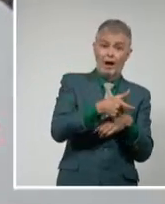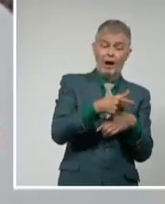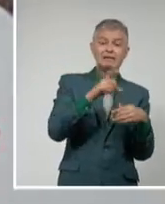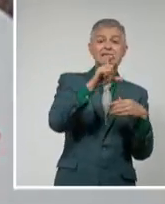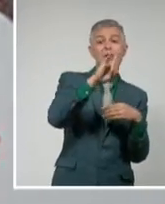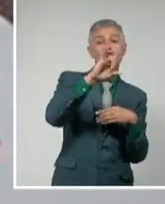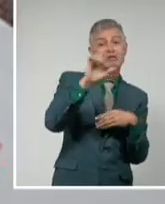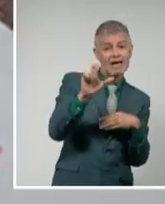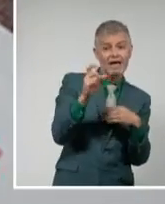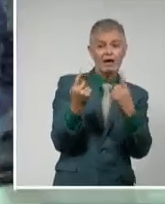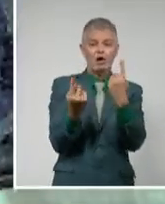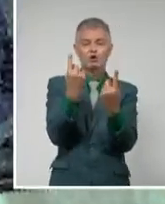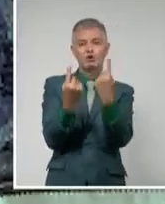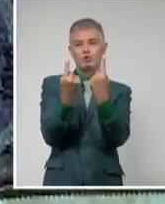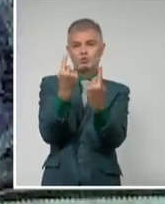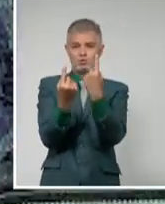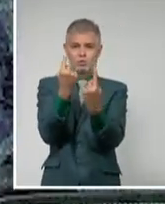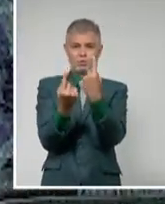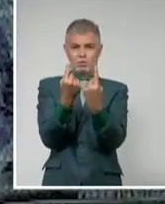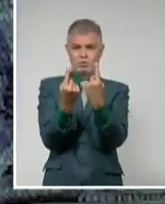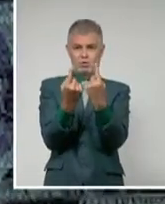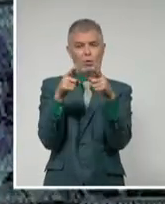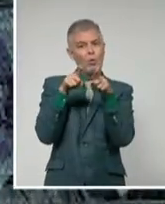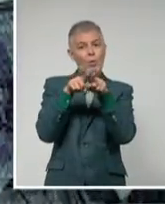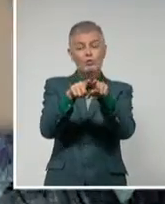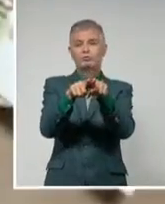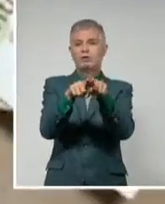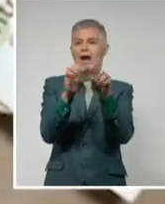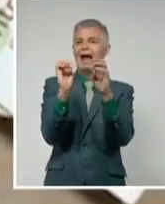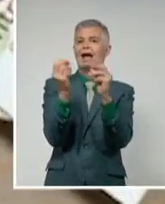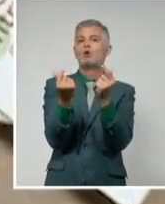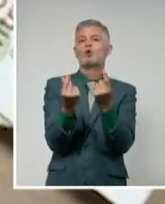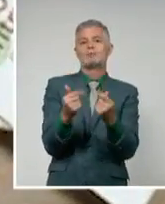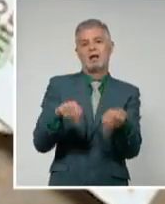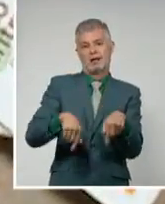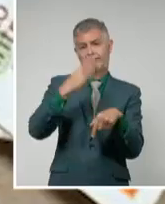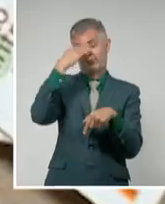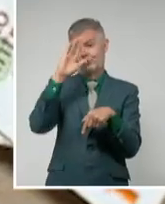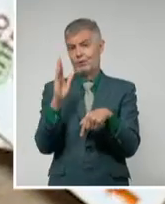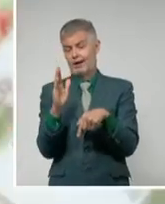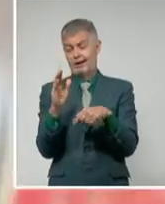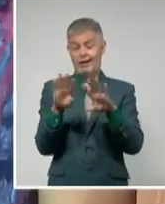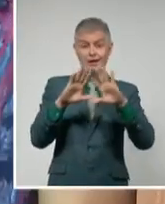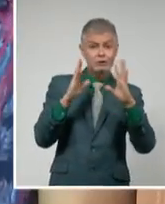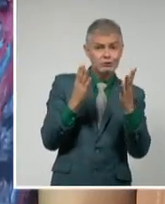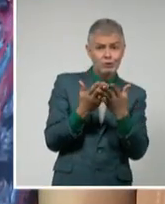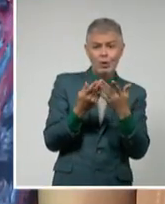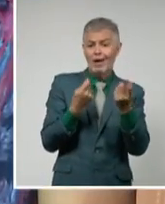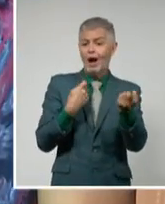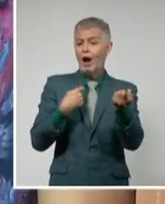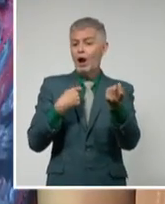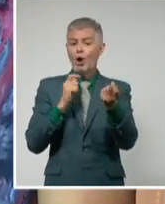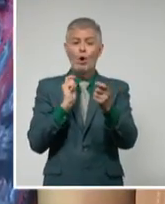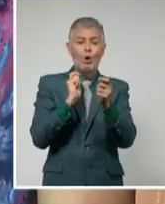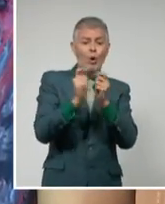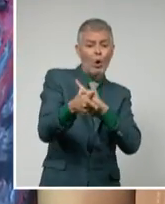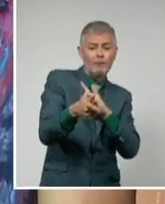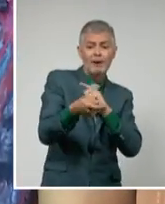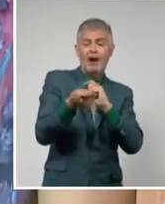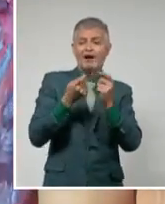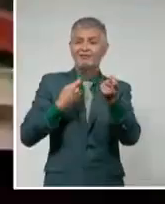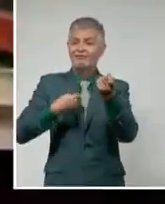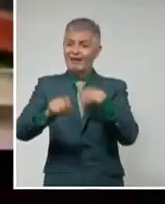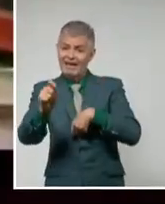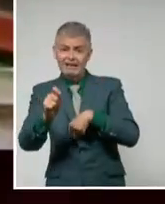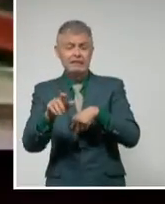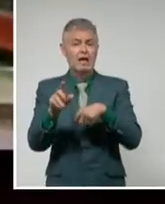monedas que coexistieron en la economía y todas las compraventas de productos se hacían en